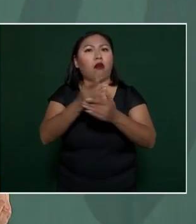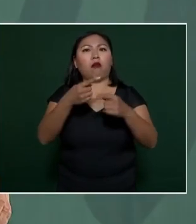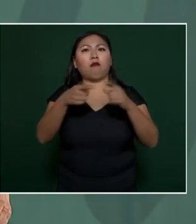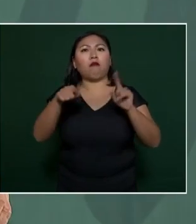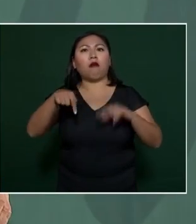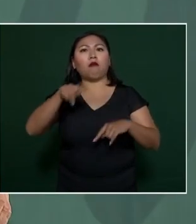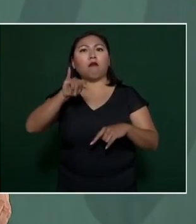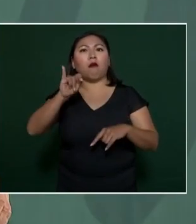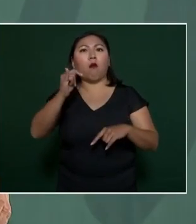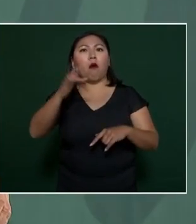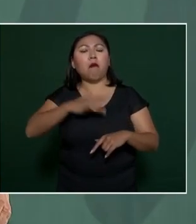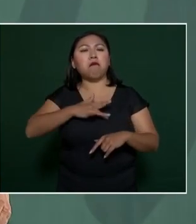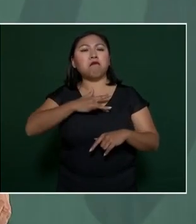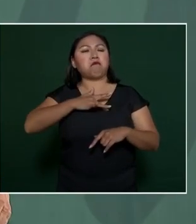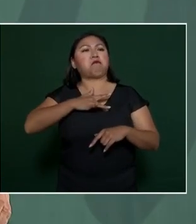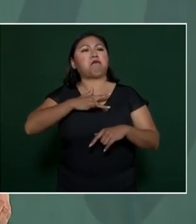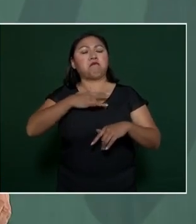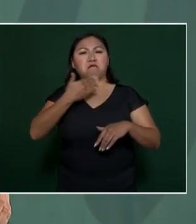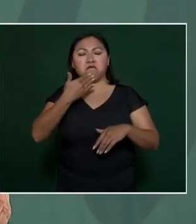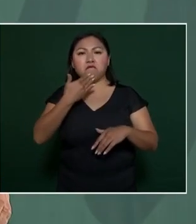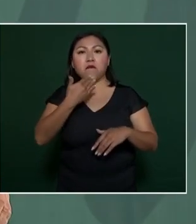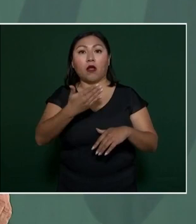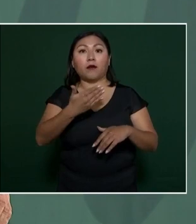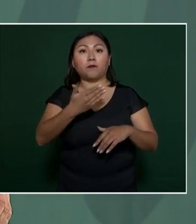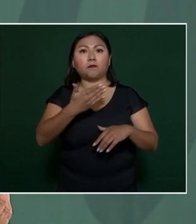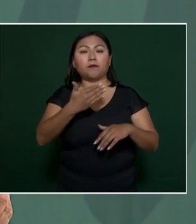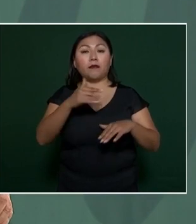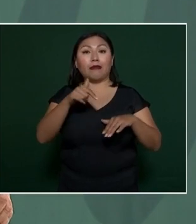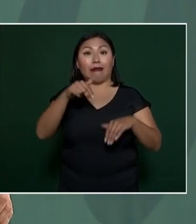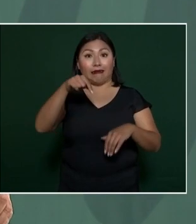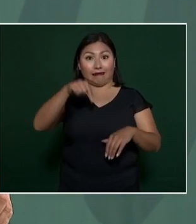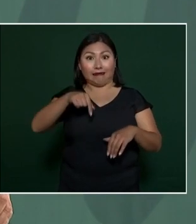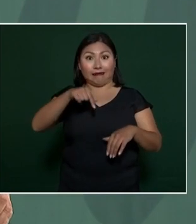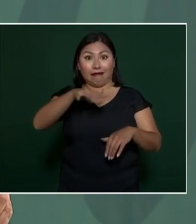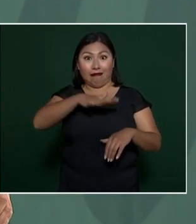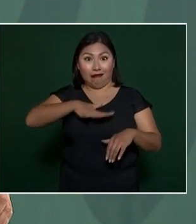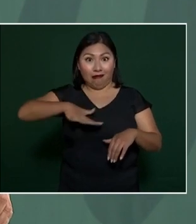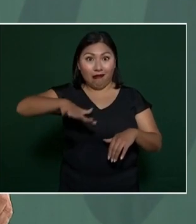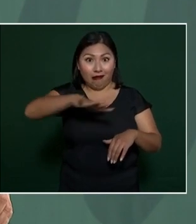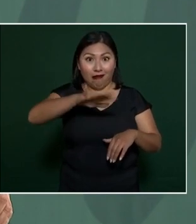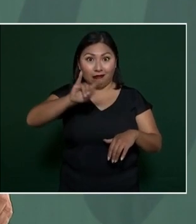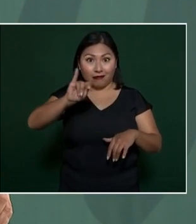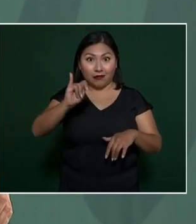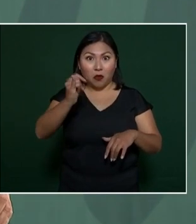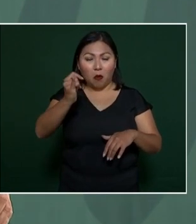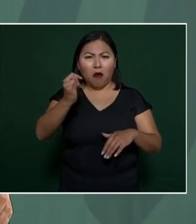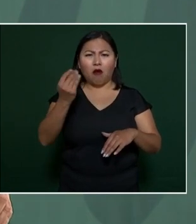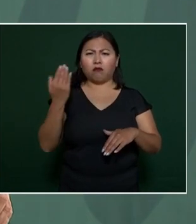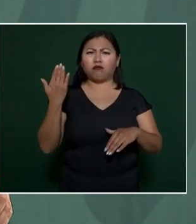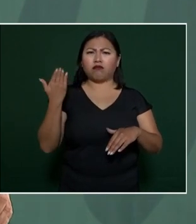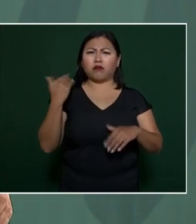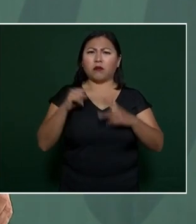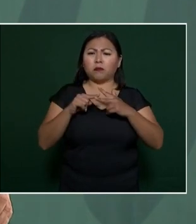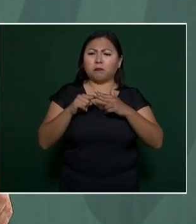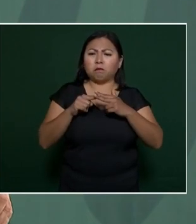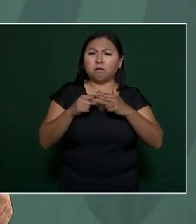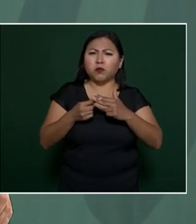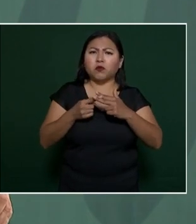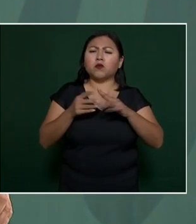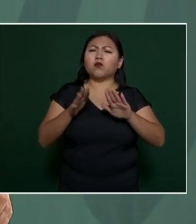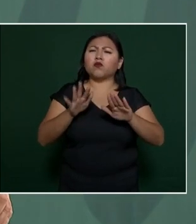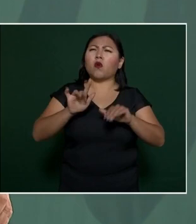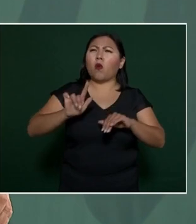comenzó un movimiento de cambio en favor de la Democracia